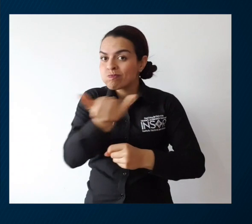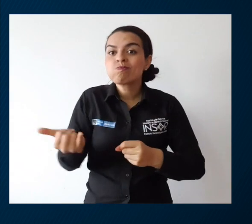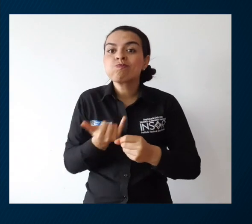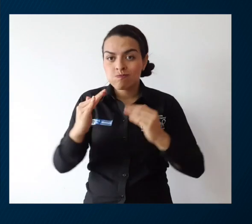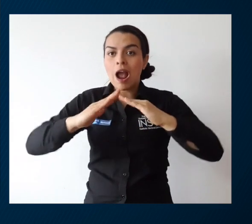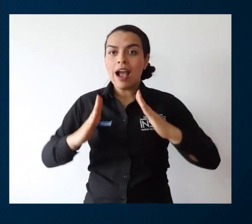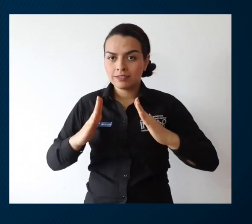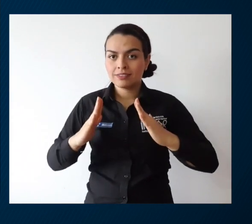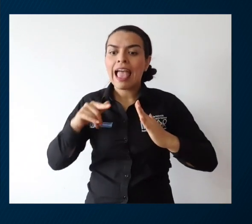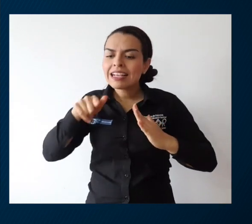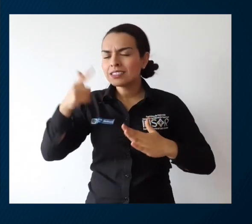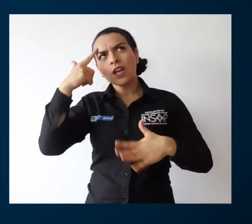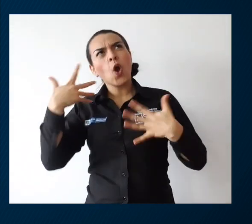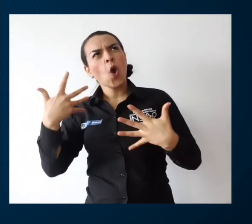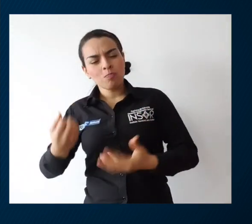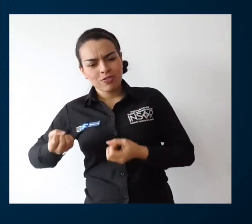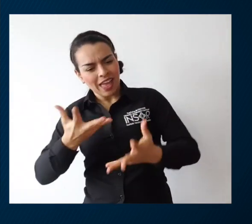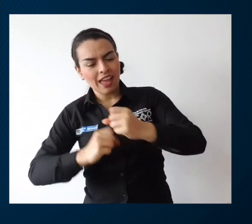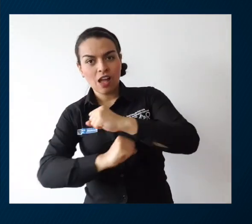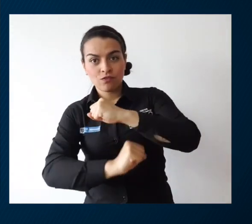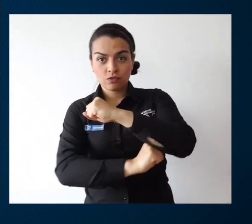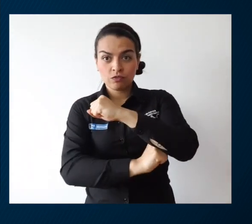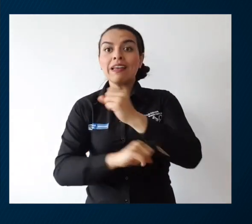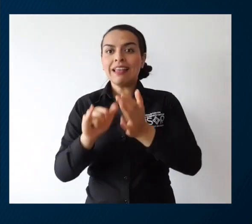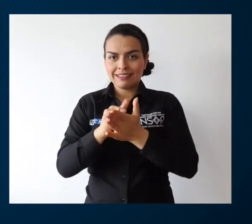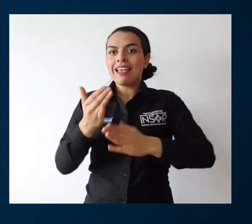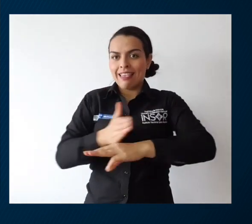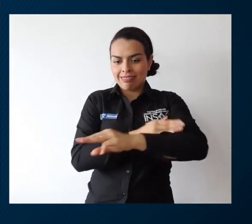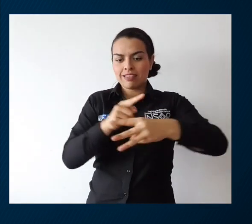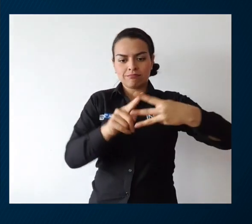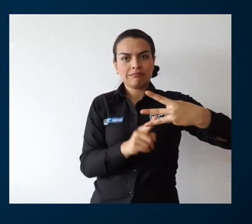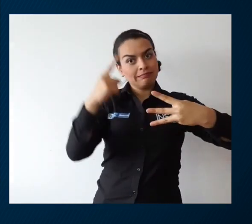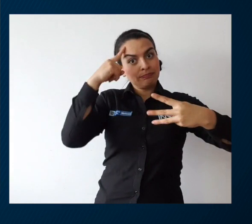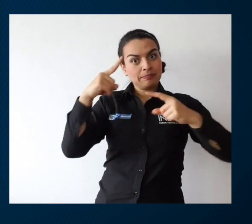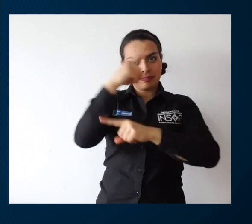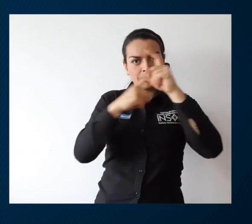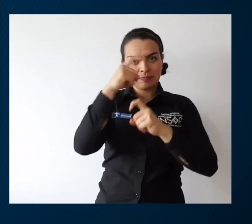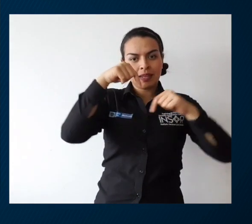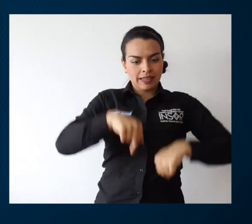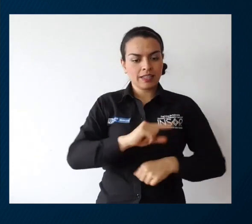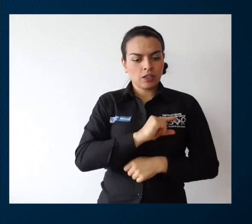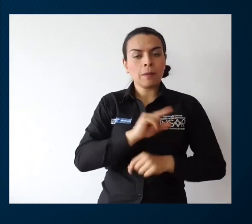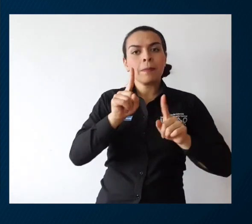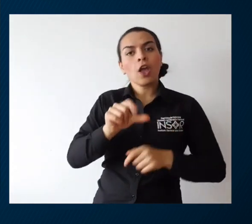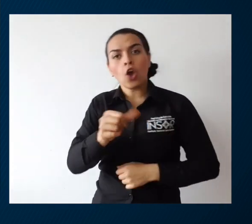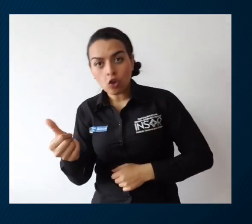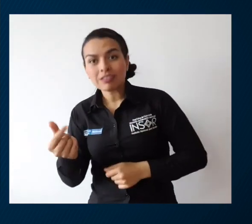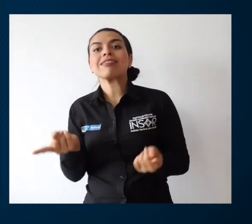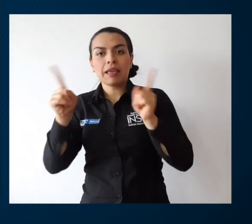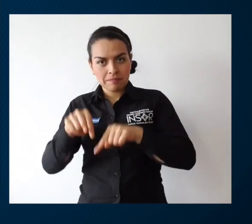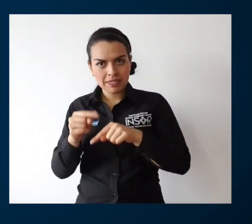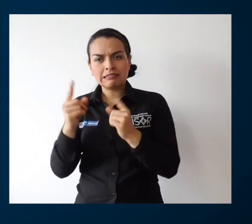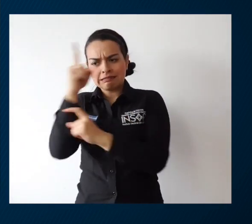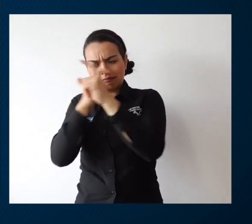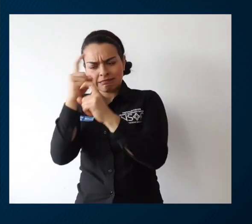casa, y cómo fortalecer ese escenario. Eso fue lo primero, digamos, que pensamos desde la casa, pero hay otros temas de la casa que también